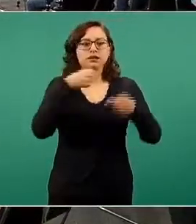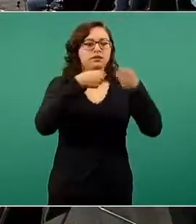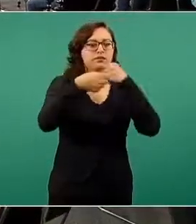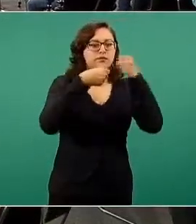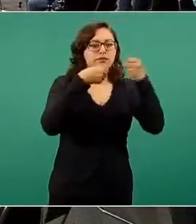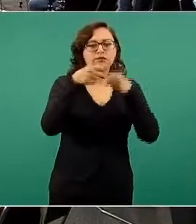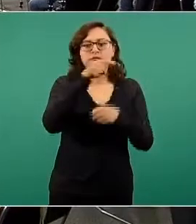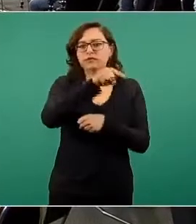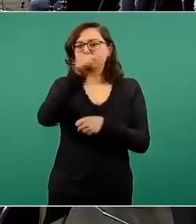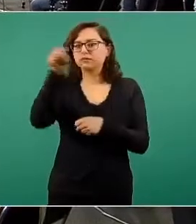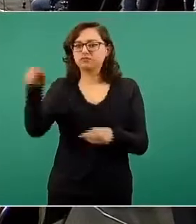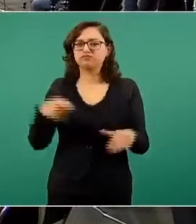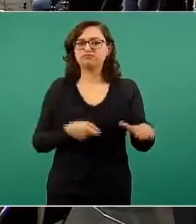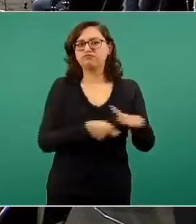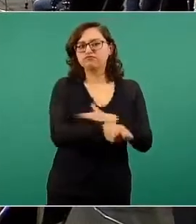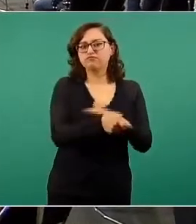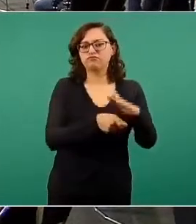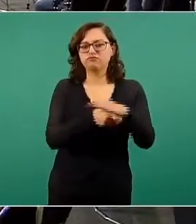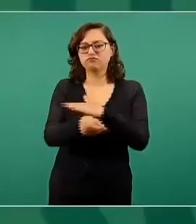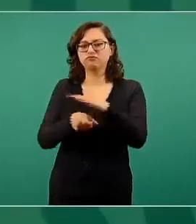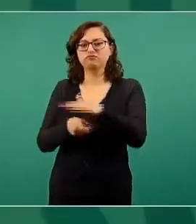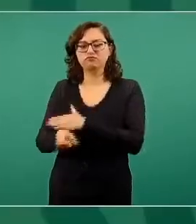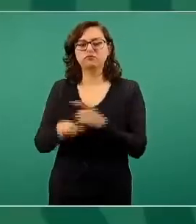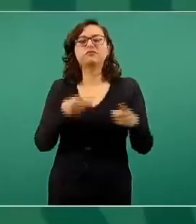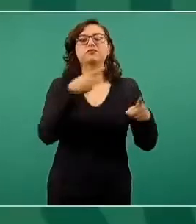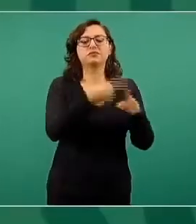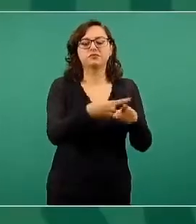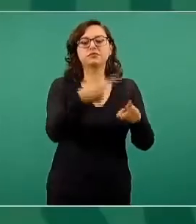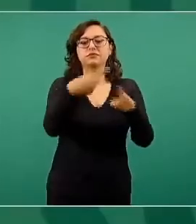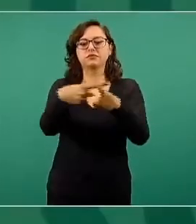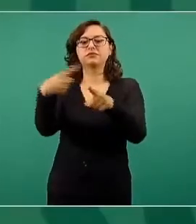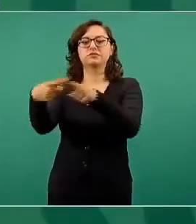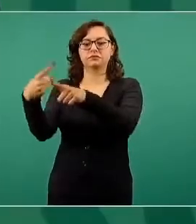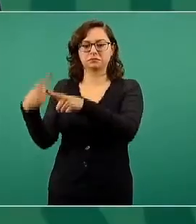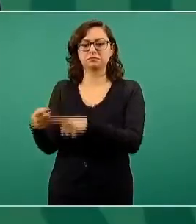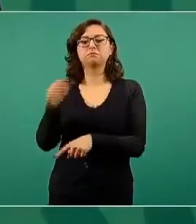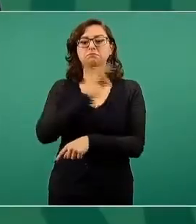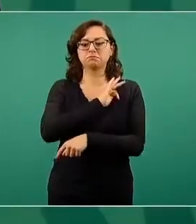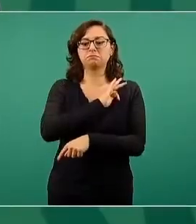reciben dinero de Estados Unidos.